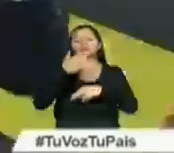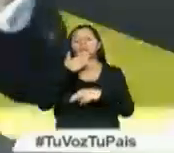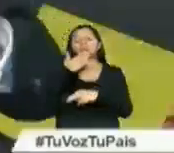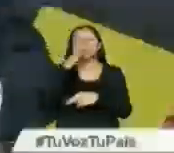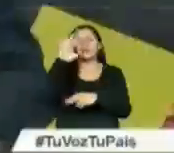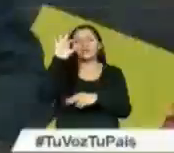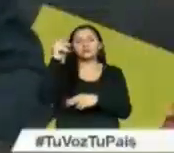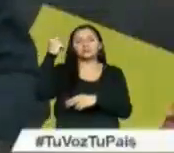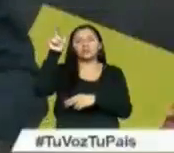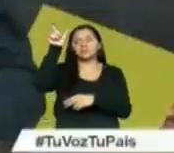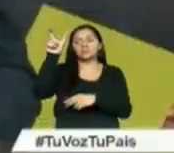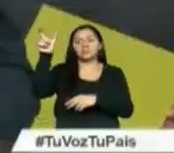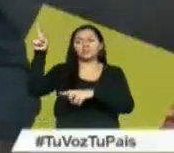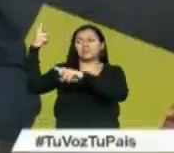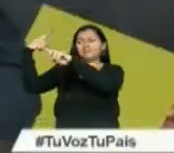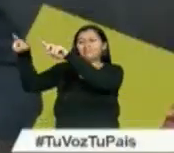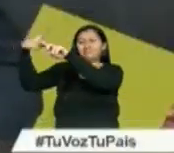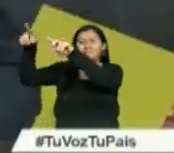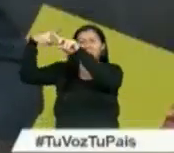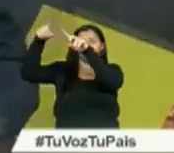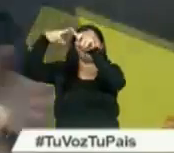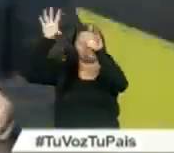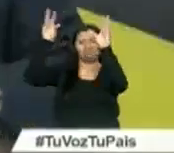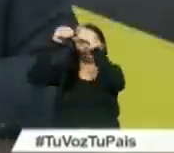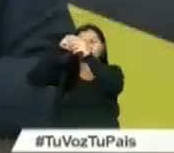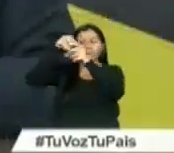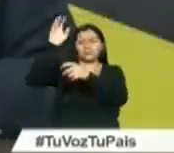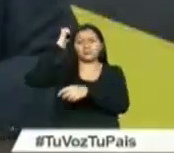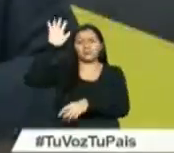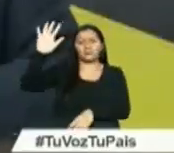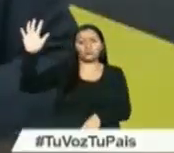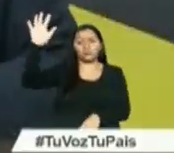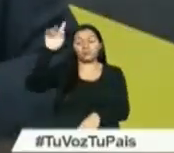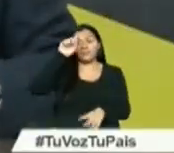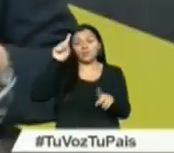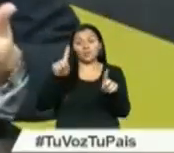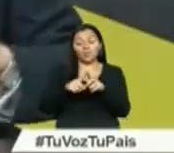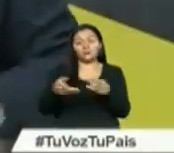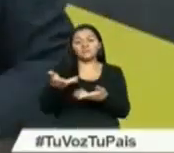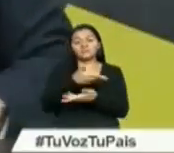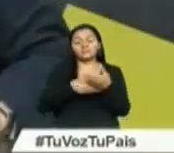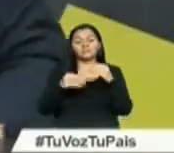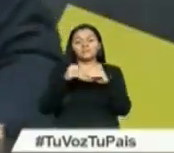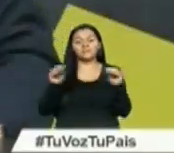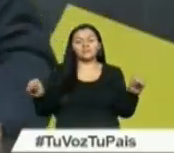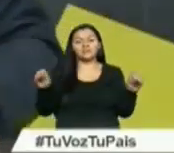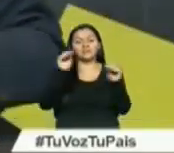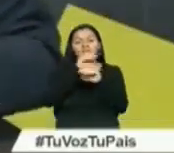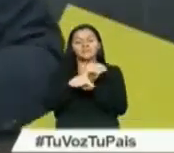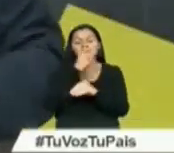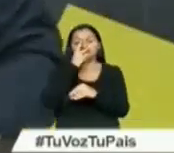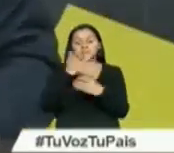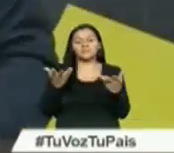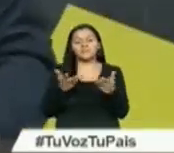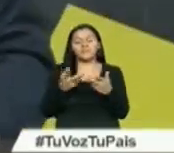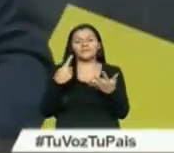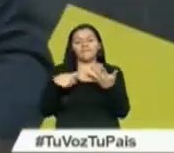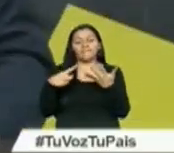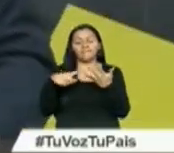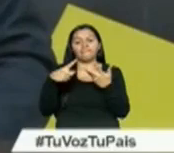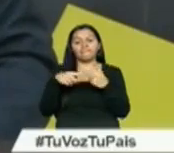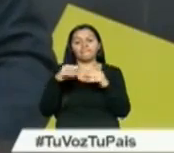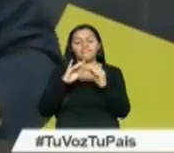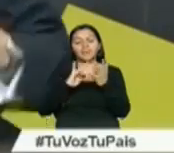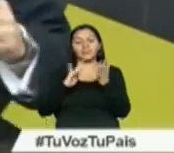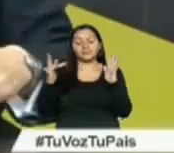habitantes, pero sumamente diverso en toda la región europea. El acuerdo comercial prevé transferencia tecnológica, desagregación